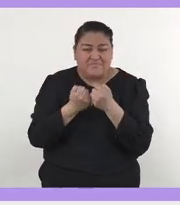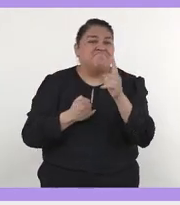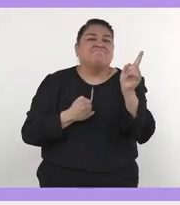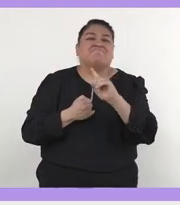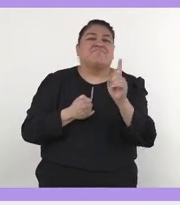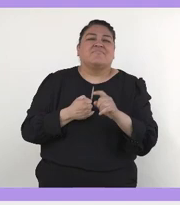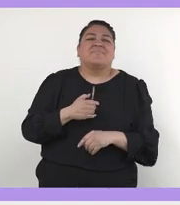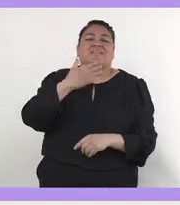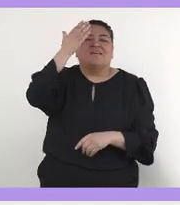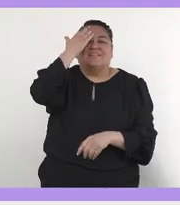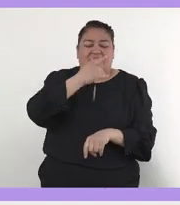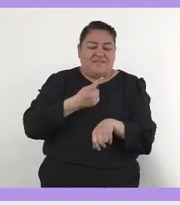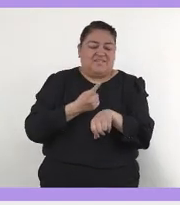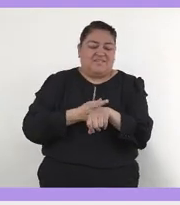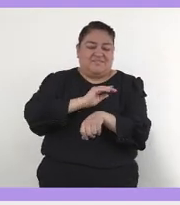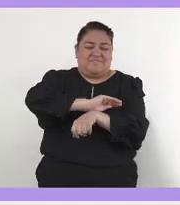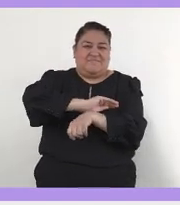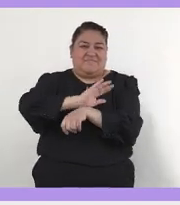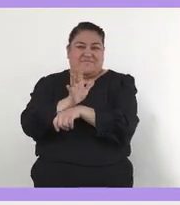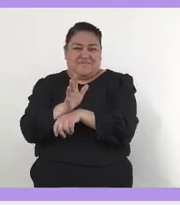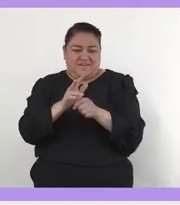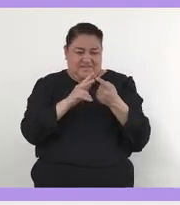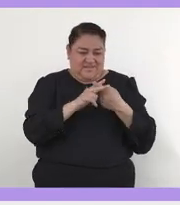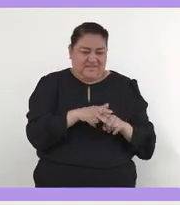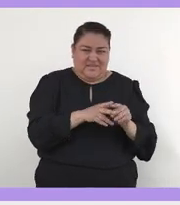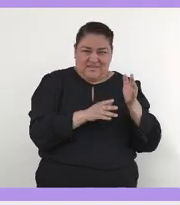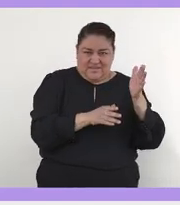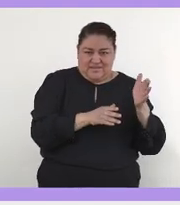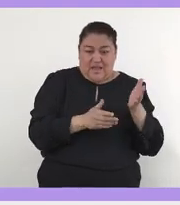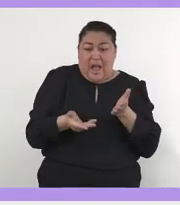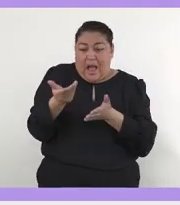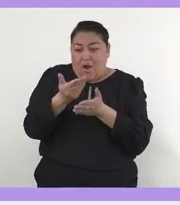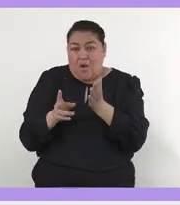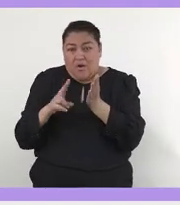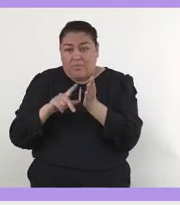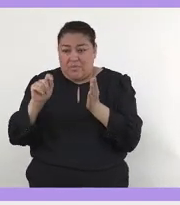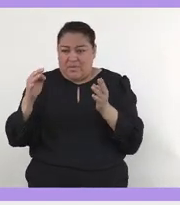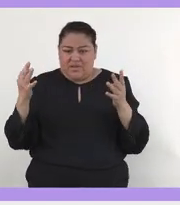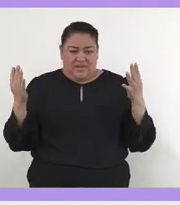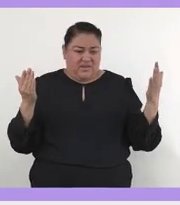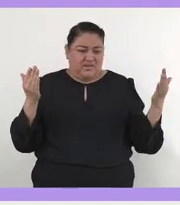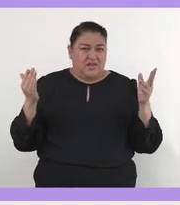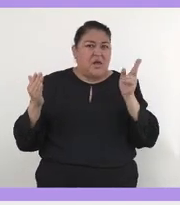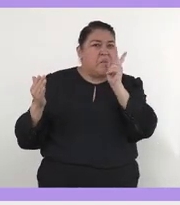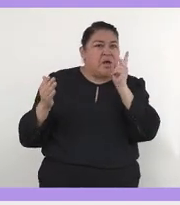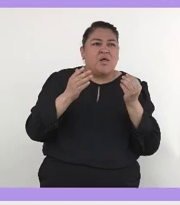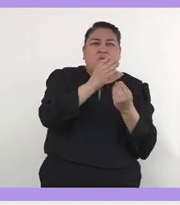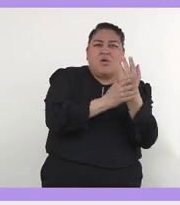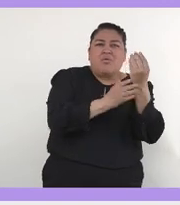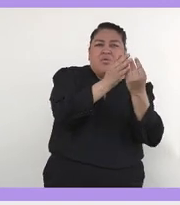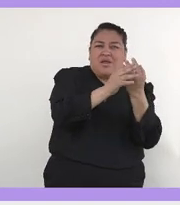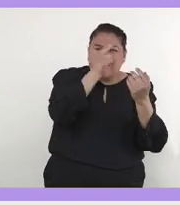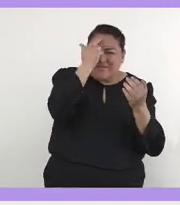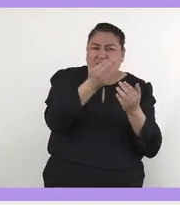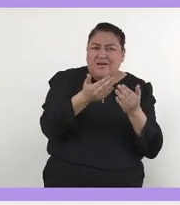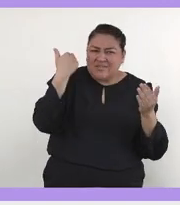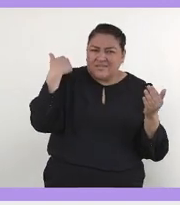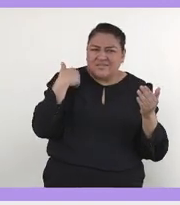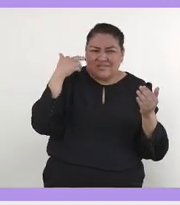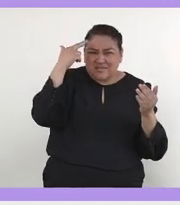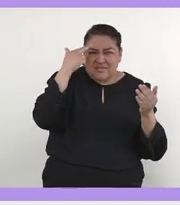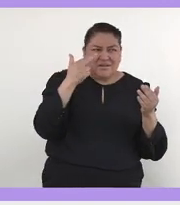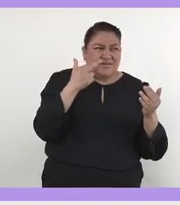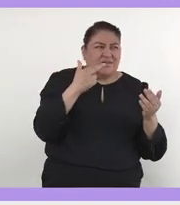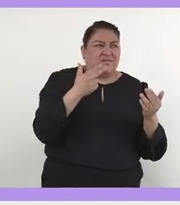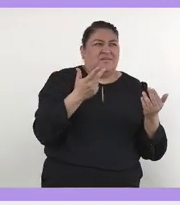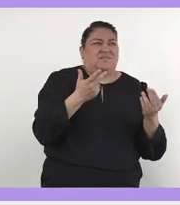piénsenlo hay un chorro de palabras que antes no usábamos que pues ahora usamos ya con toda la naturalidad y hablamos del cubrebocas y el confinamiento y no sé y